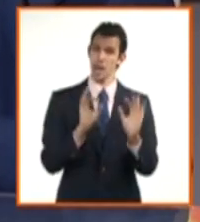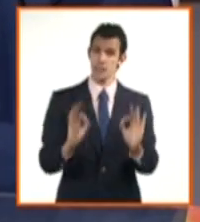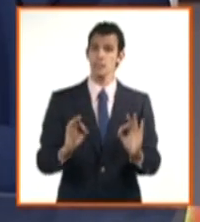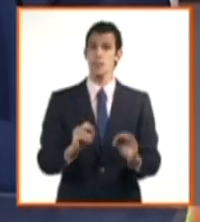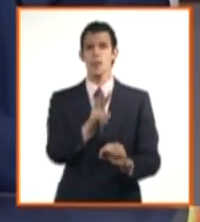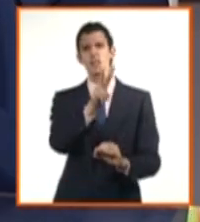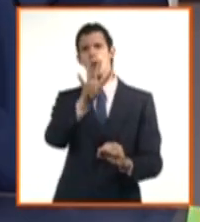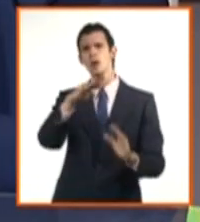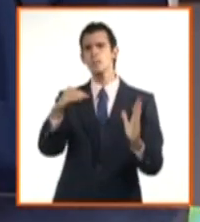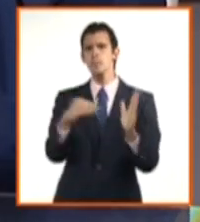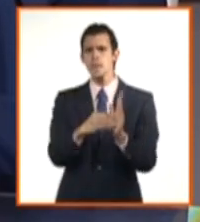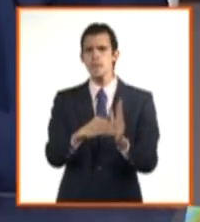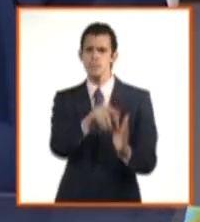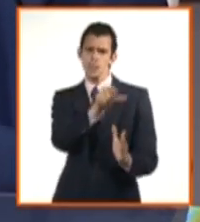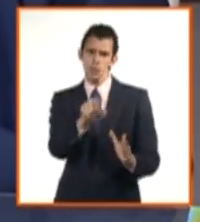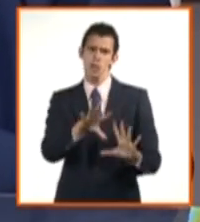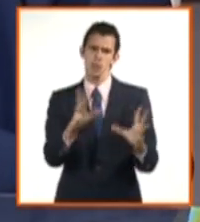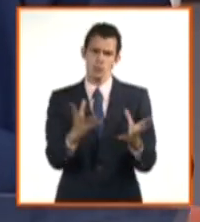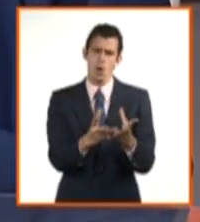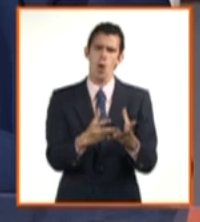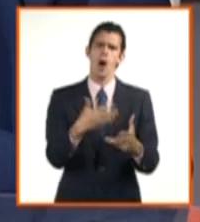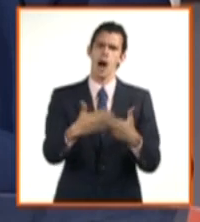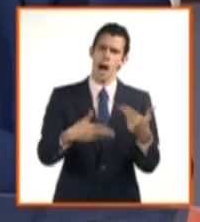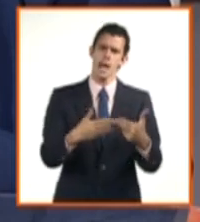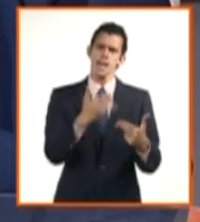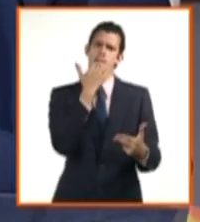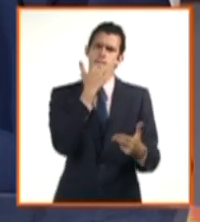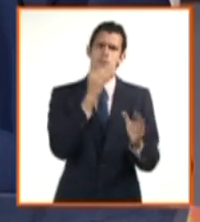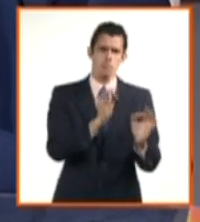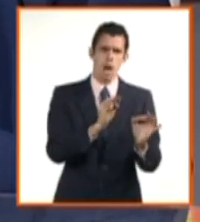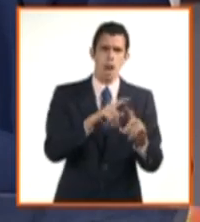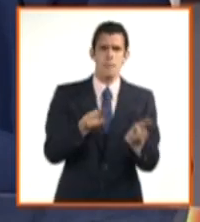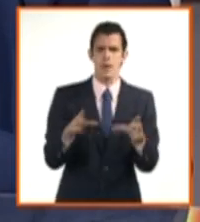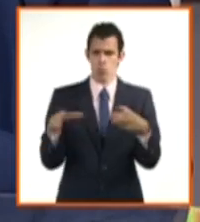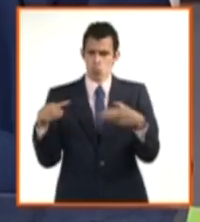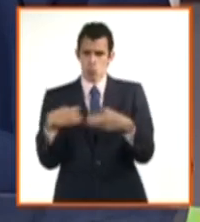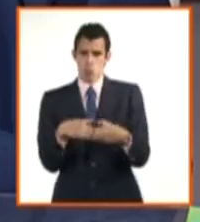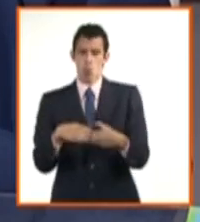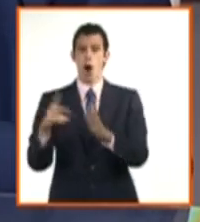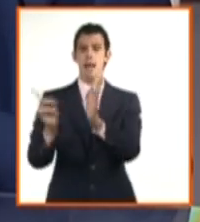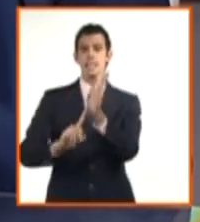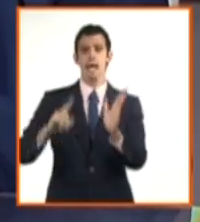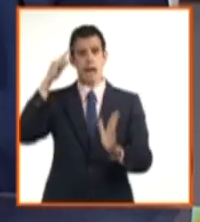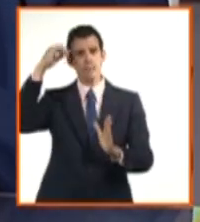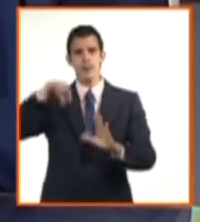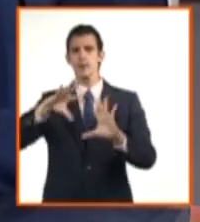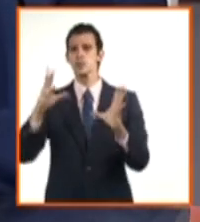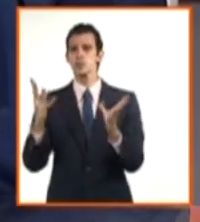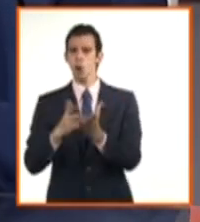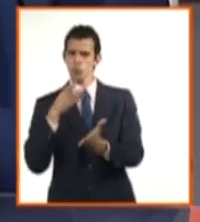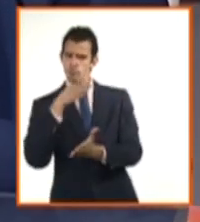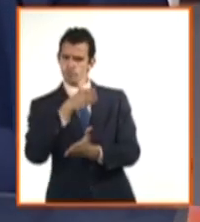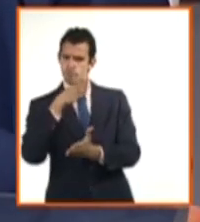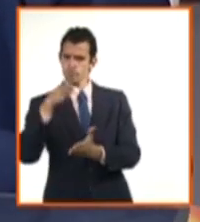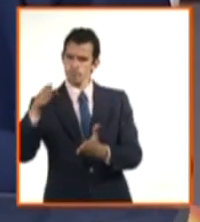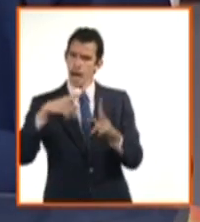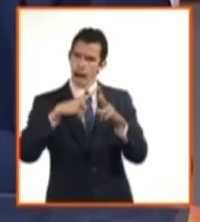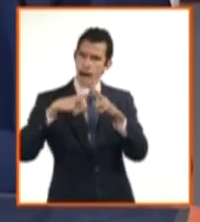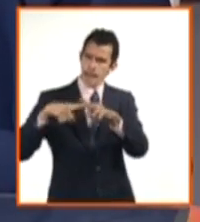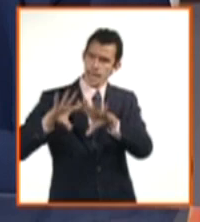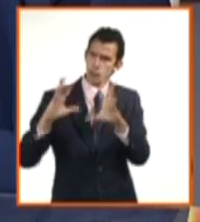han trabajado en tanto las condiciones climatológicas lo han permitido también se ha trabajado muy seriamente